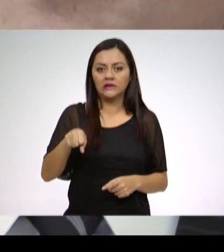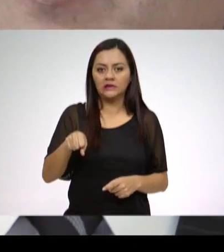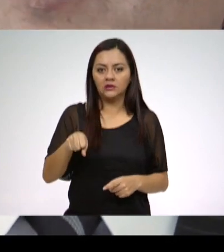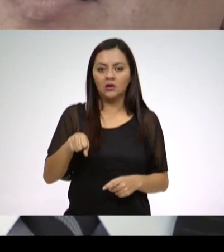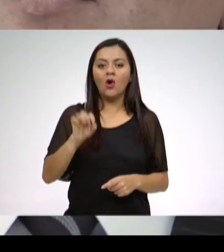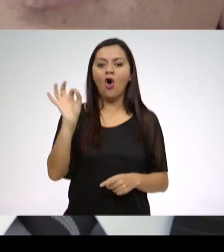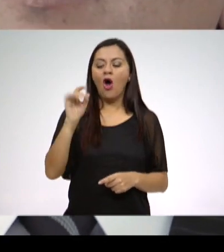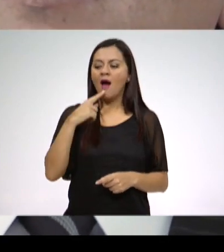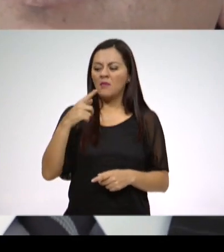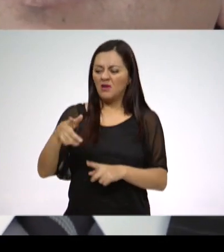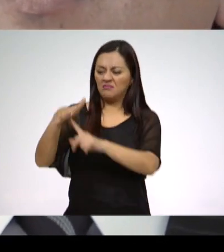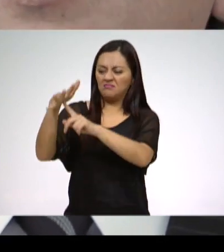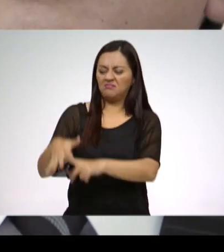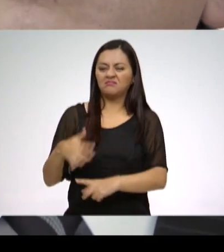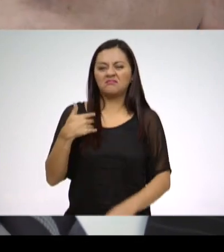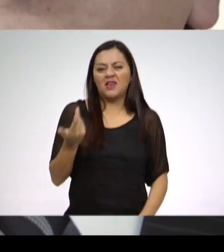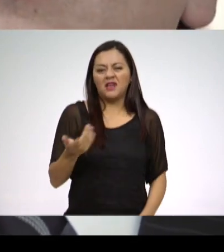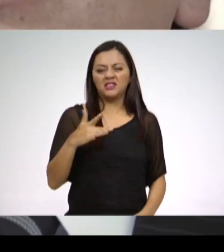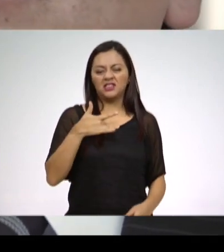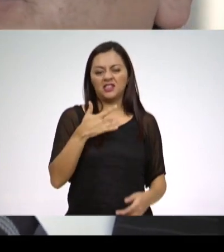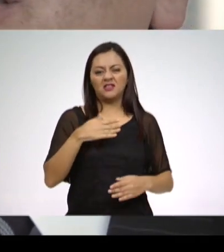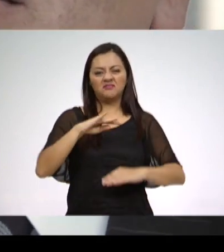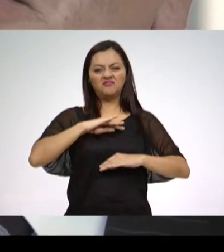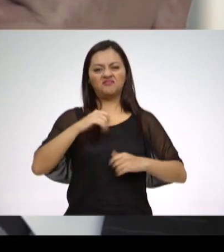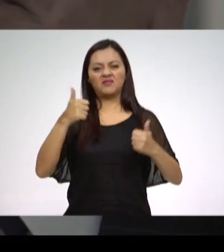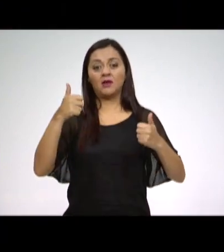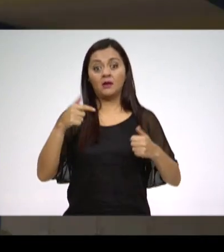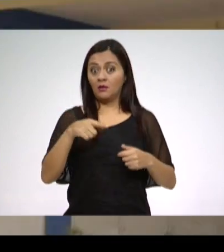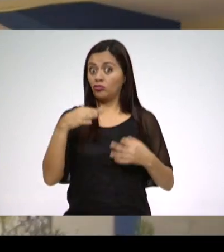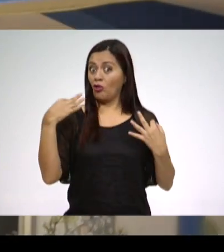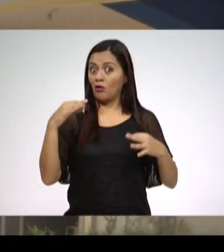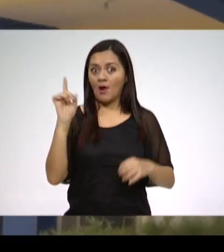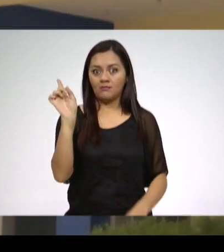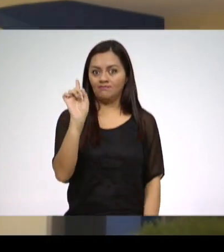se siente beneficiado. Ahí deja de ser normal.